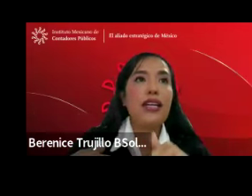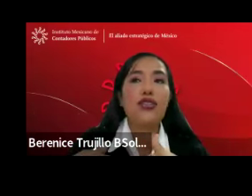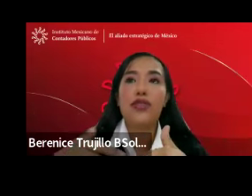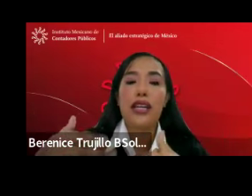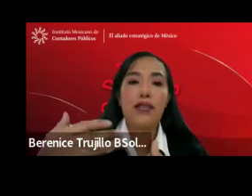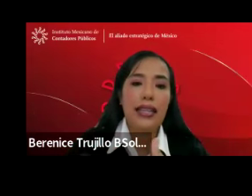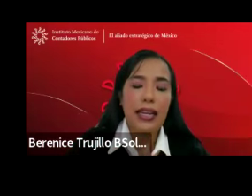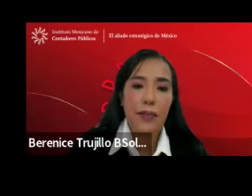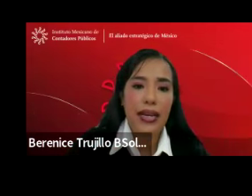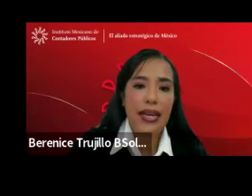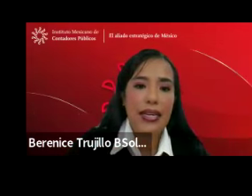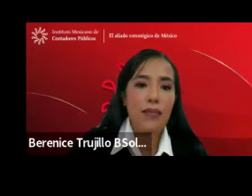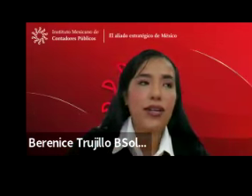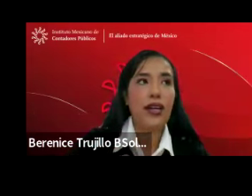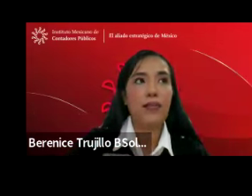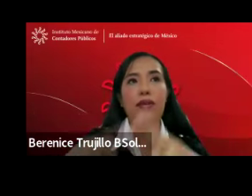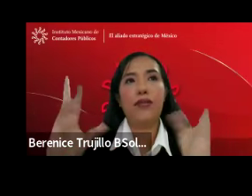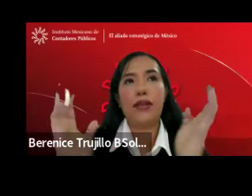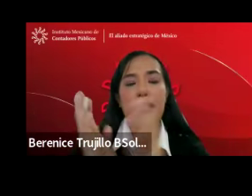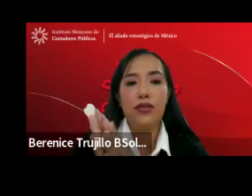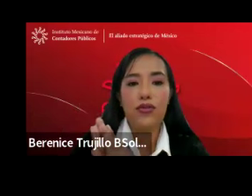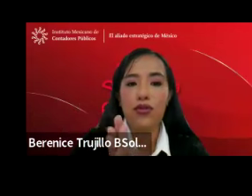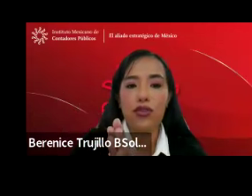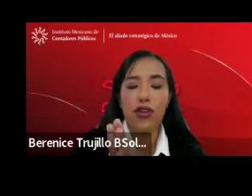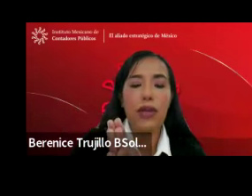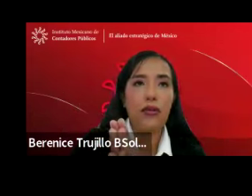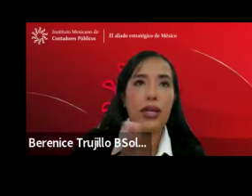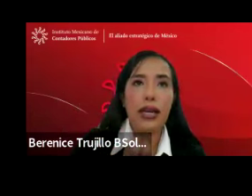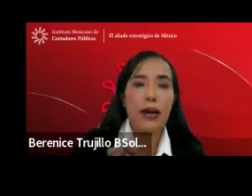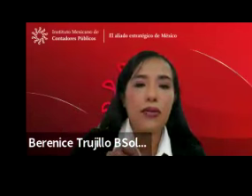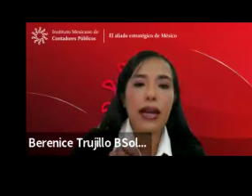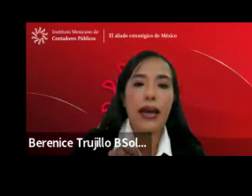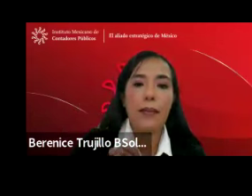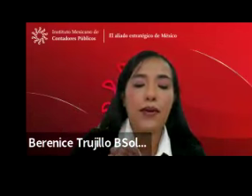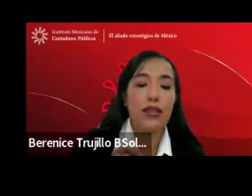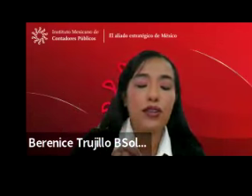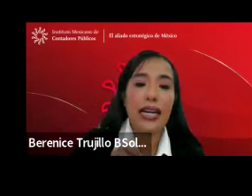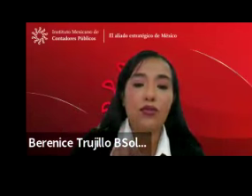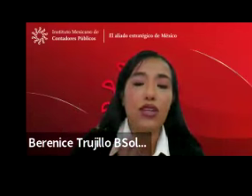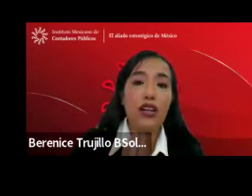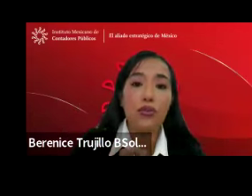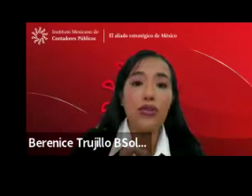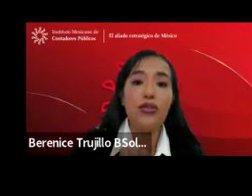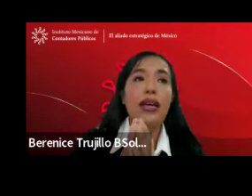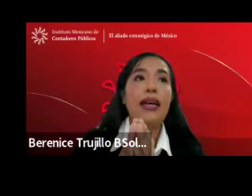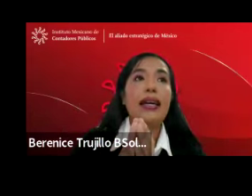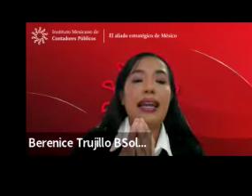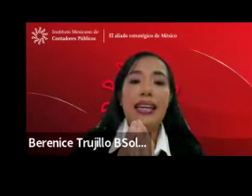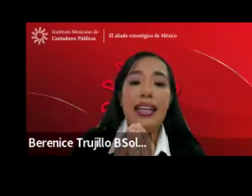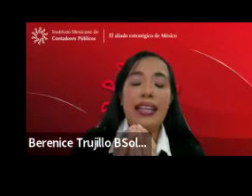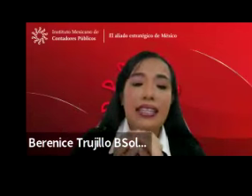si todavía soy una donataria pequeña, por ejemplo, la otra vez di un curso y me comentaba una profesora que sus